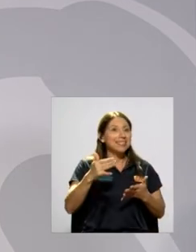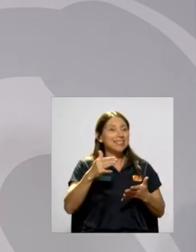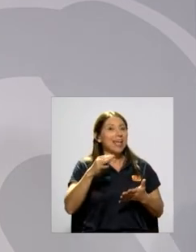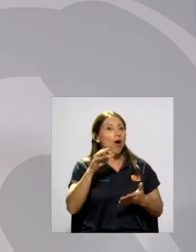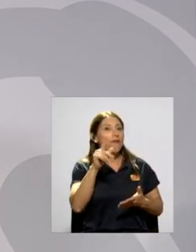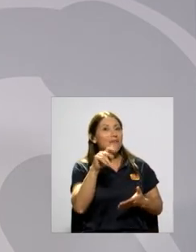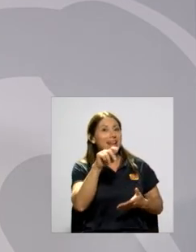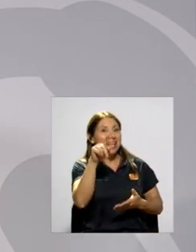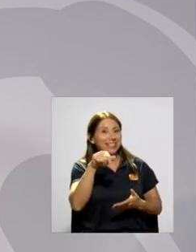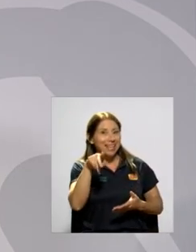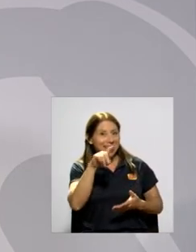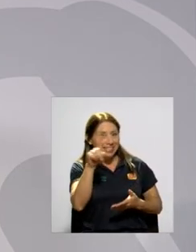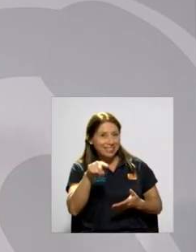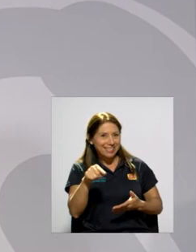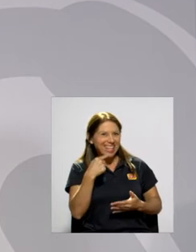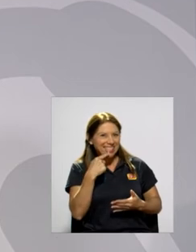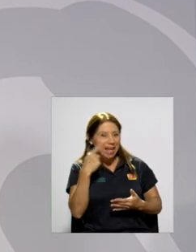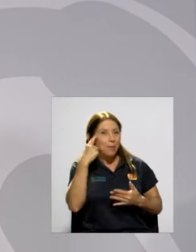poder tremendos.